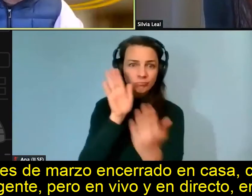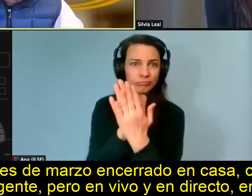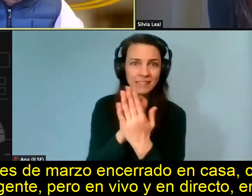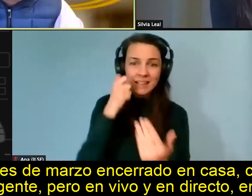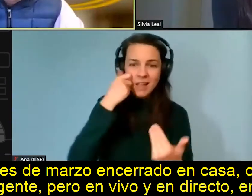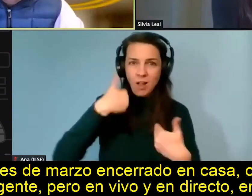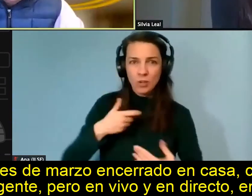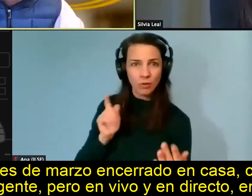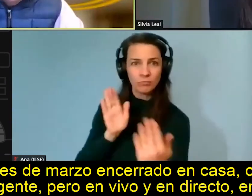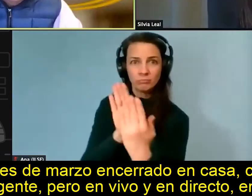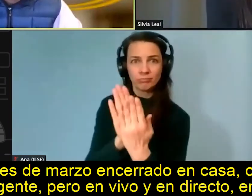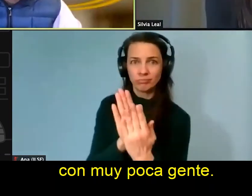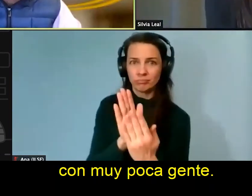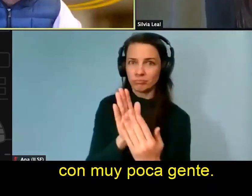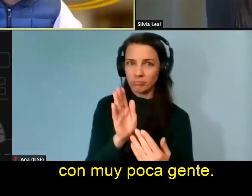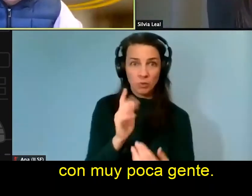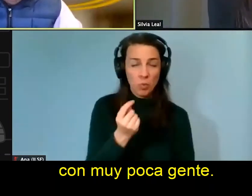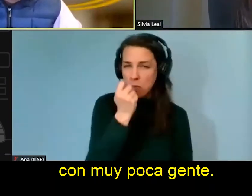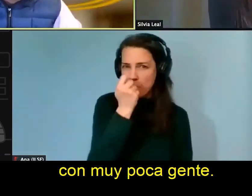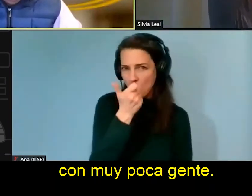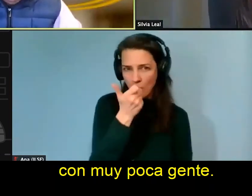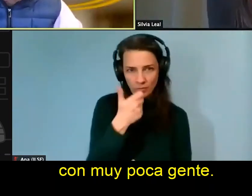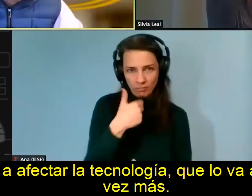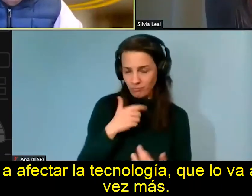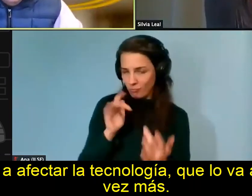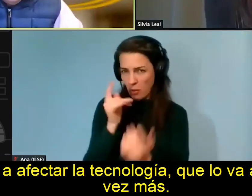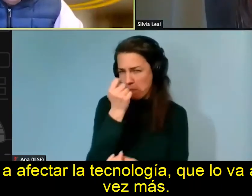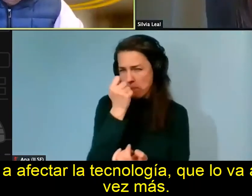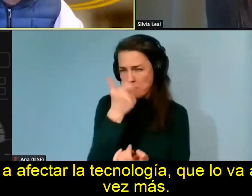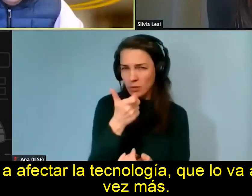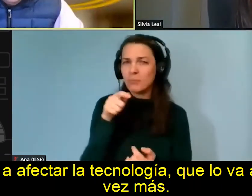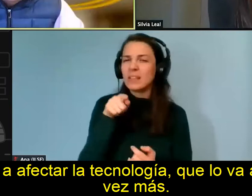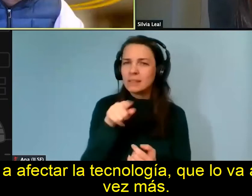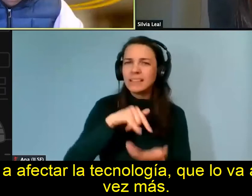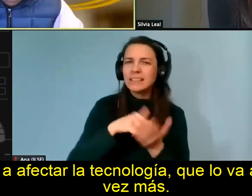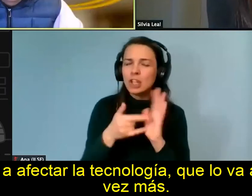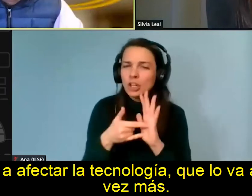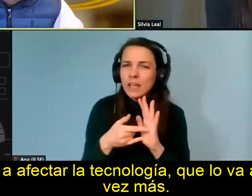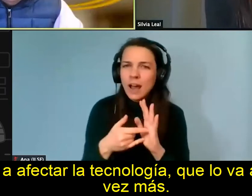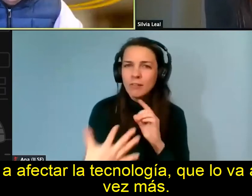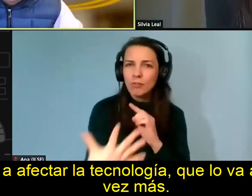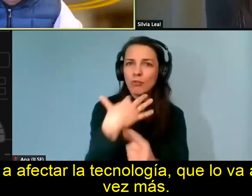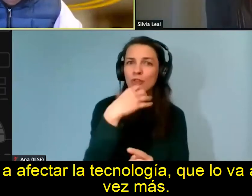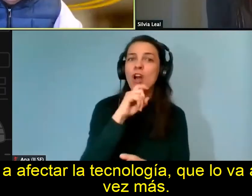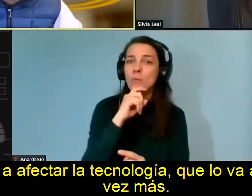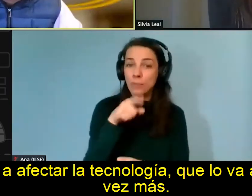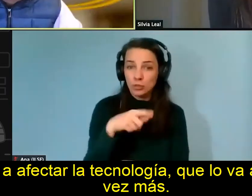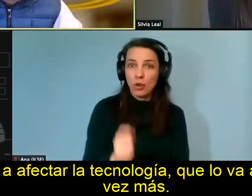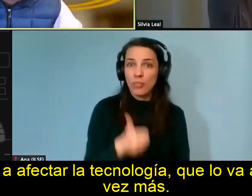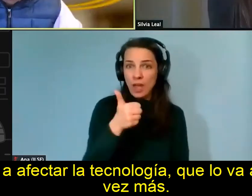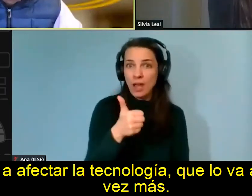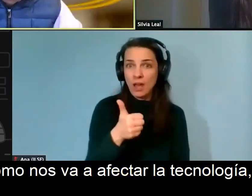carne y hueso, en persona, con muy poca gente, ¿no? ¿Cómo nos va a afectar la tecnología? Que esto lo va a potenciar cada vez